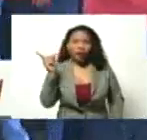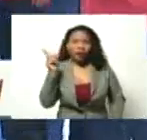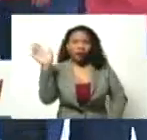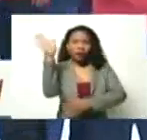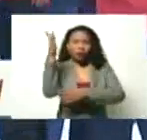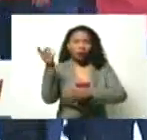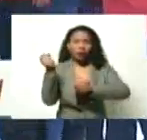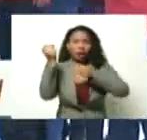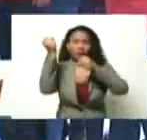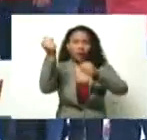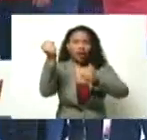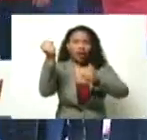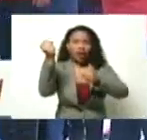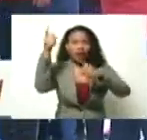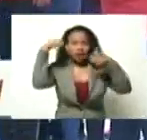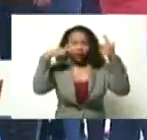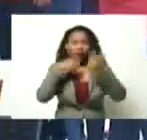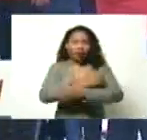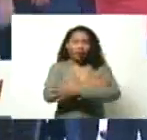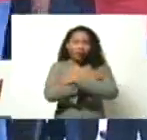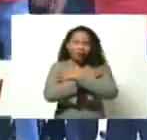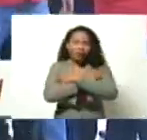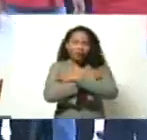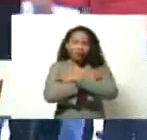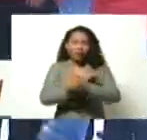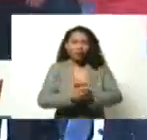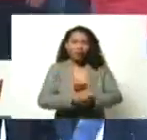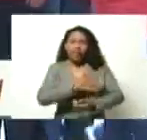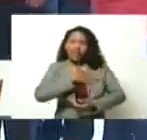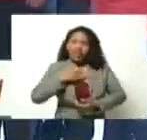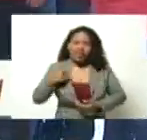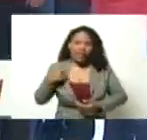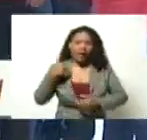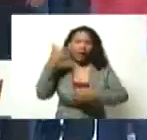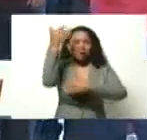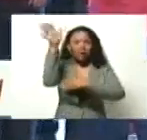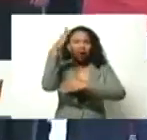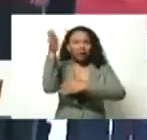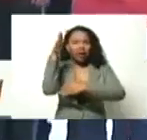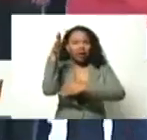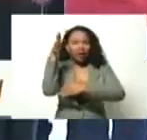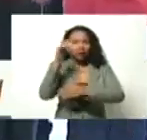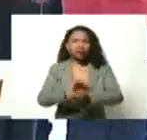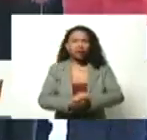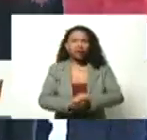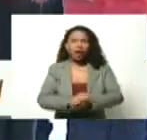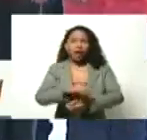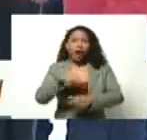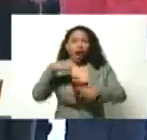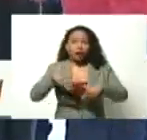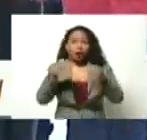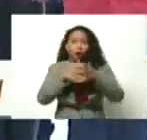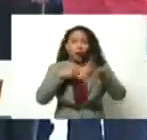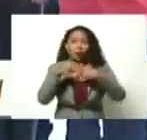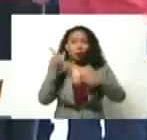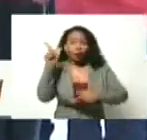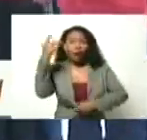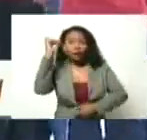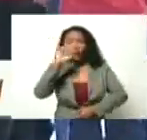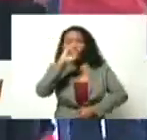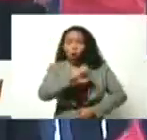a Chávez abrácenlo quieran ese estandarte a este partido hay que amarlo porque este